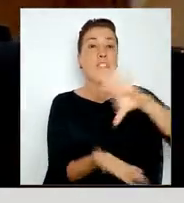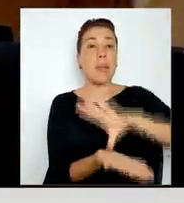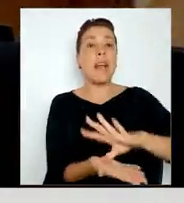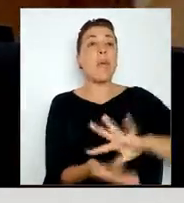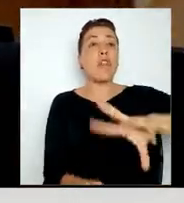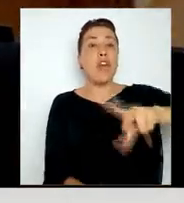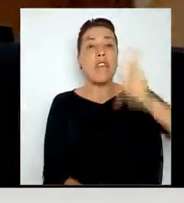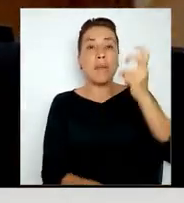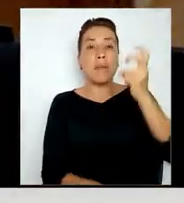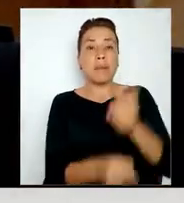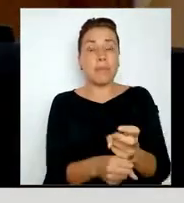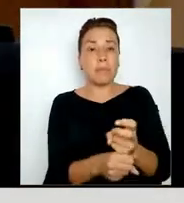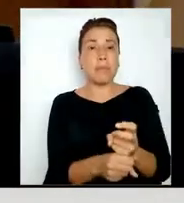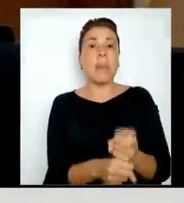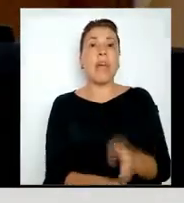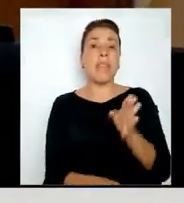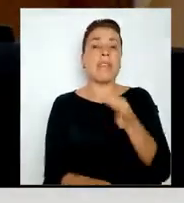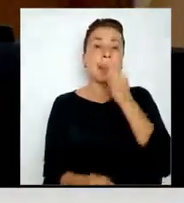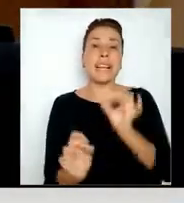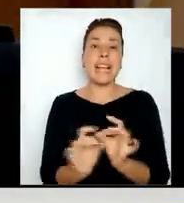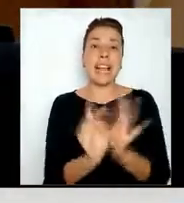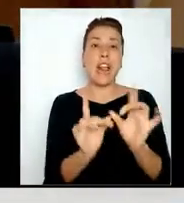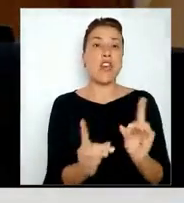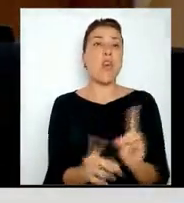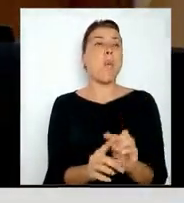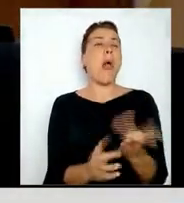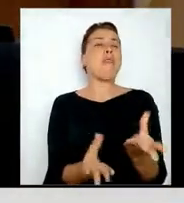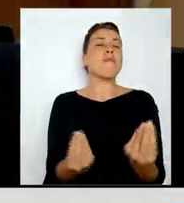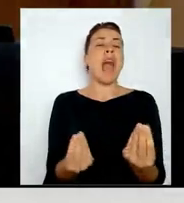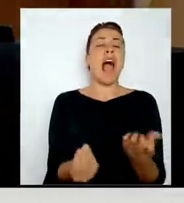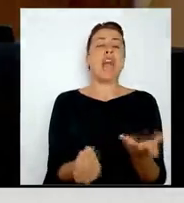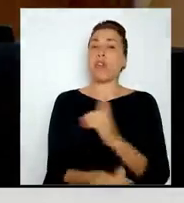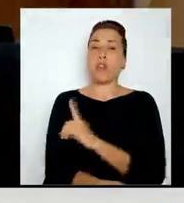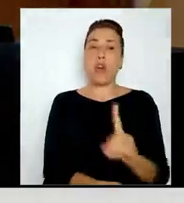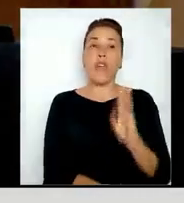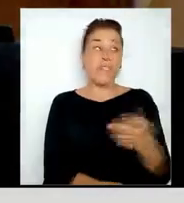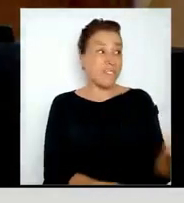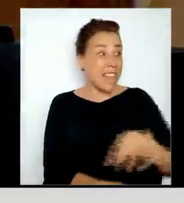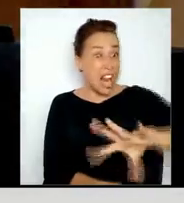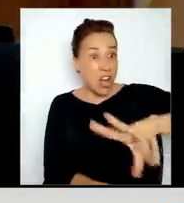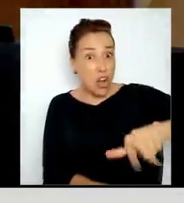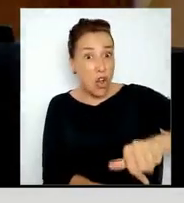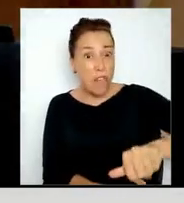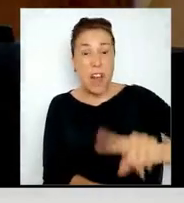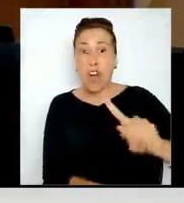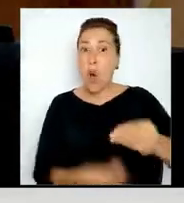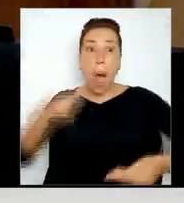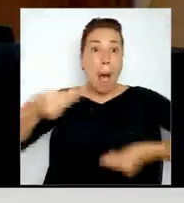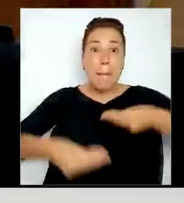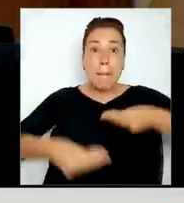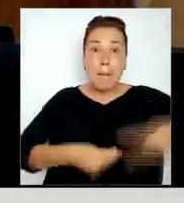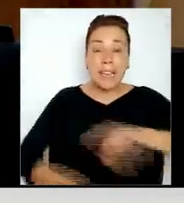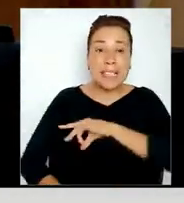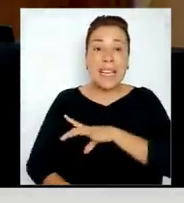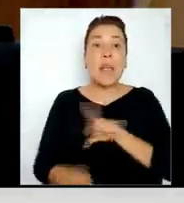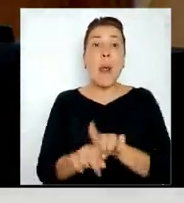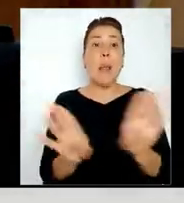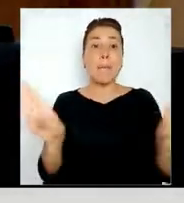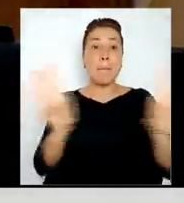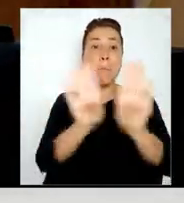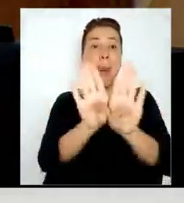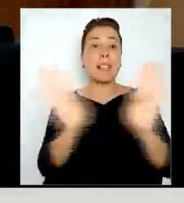que ser claros y no aflojar la mano si vienen a delinquir y no aportar las puertas estarán cerradas siempre